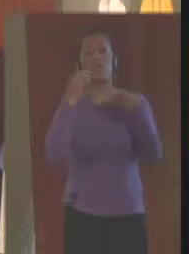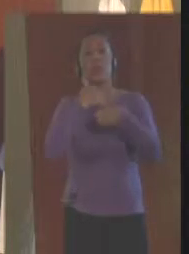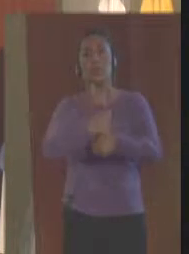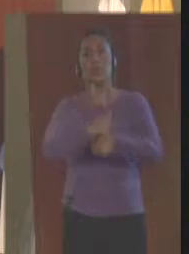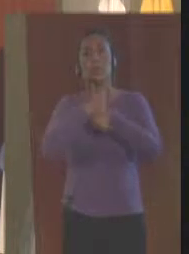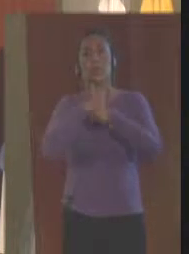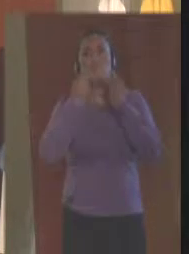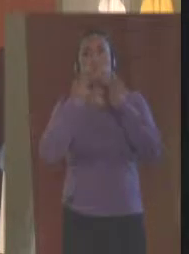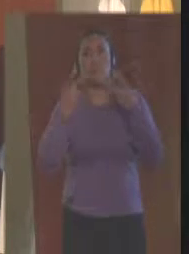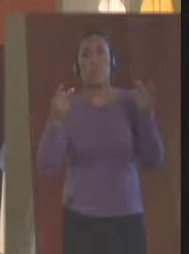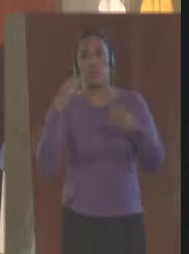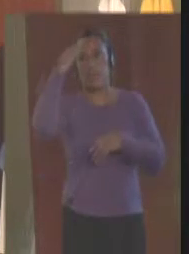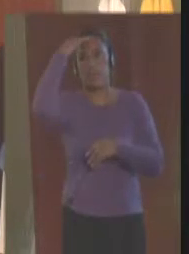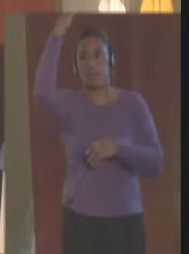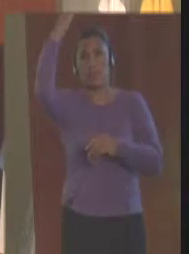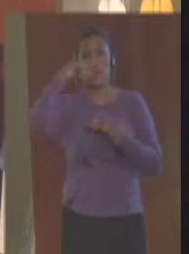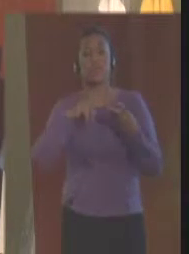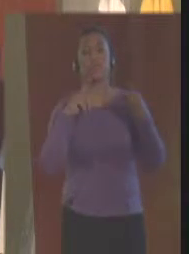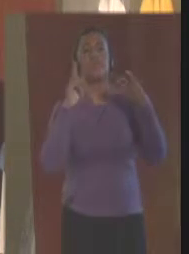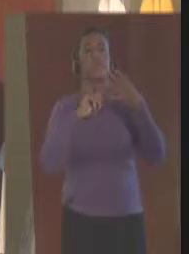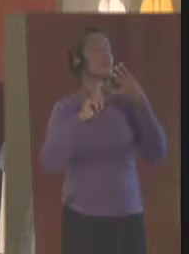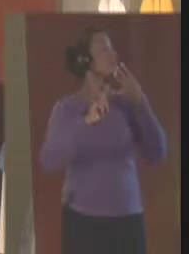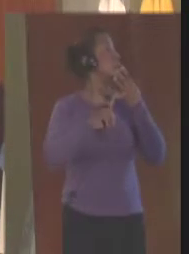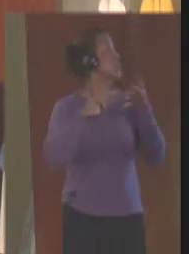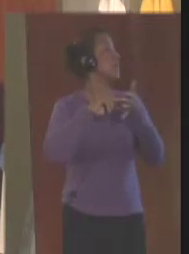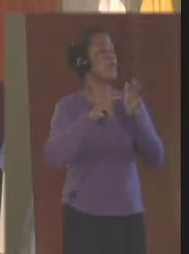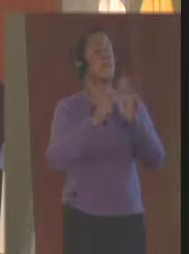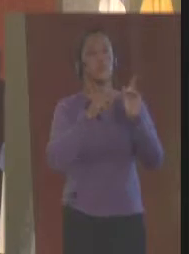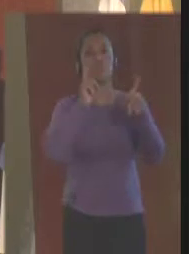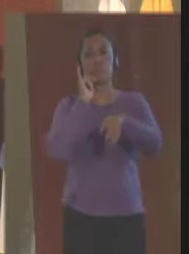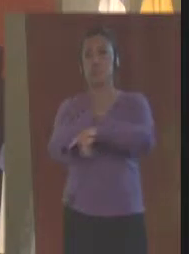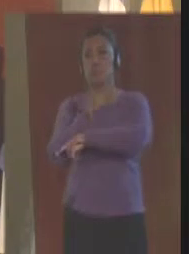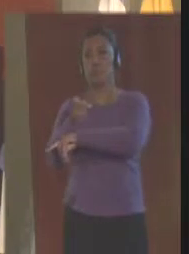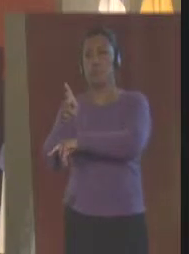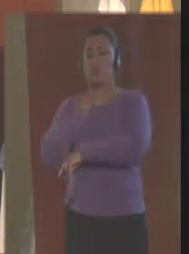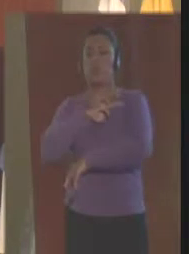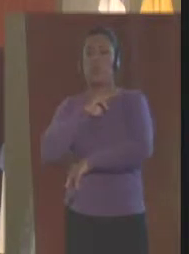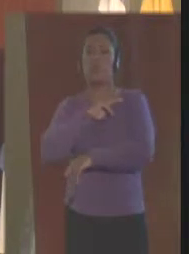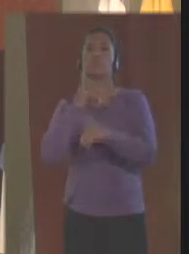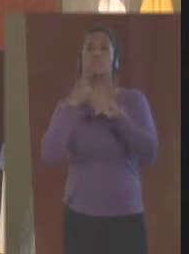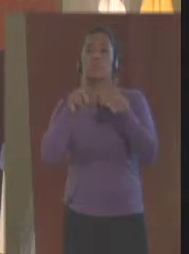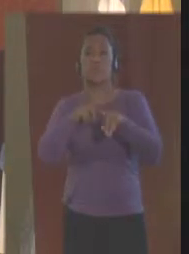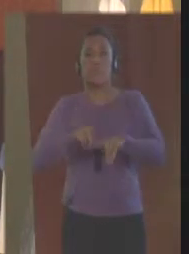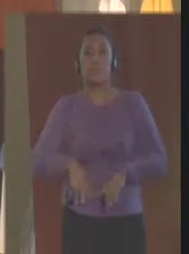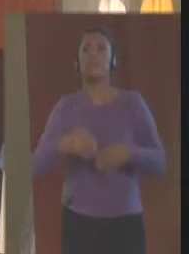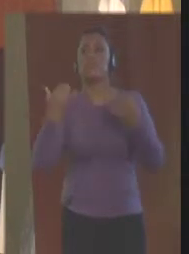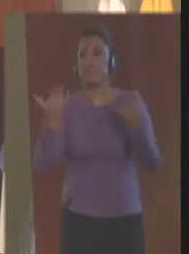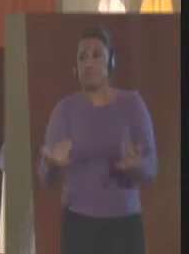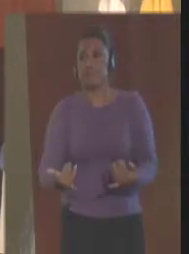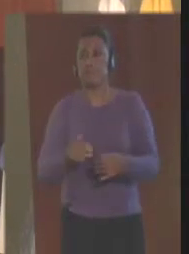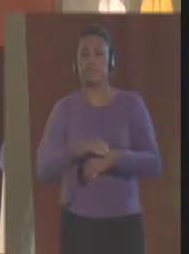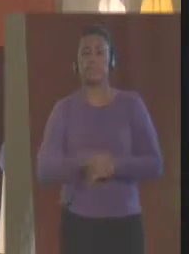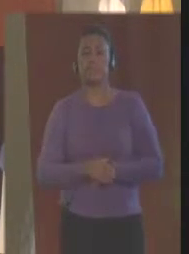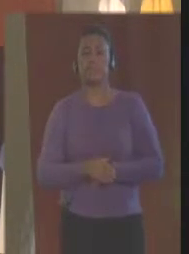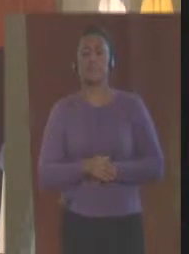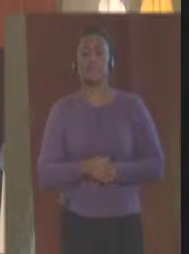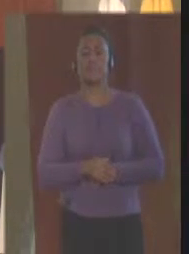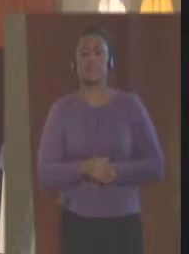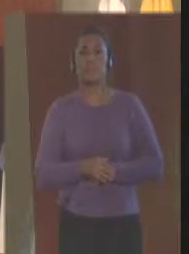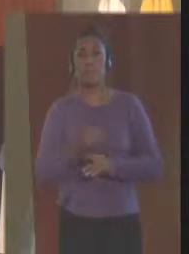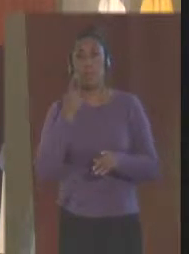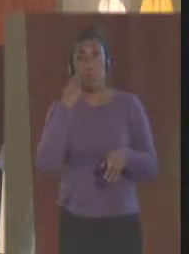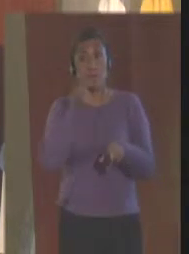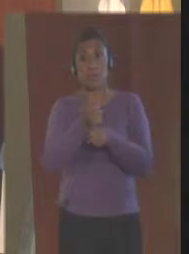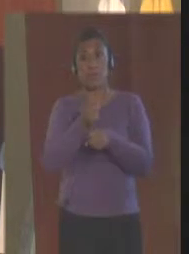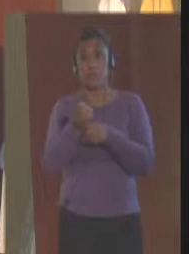de Seguridad Pública y del Estado y, evidentemente, ordenanzas o normativas de carácter local que también rigen en este ámbito. Insisto, no quiero